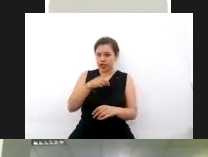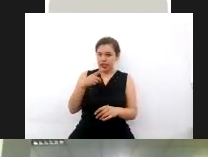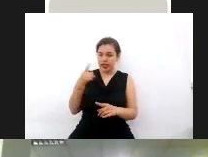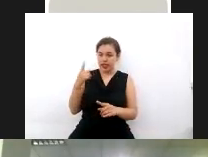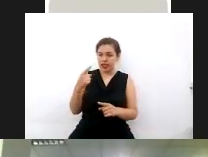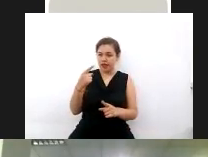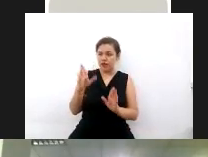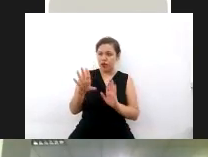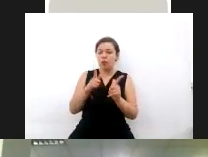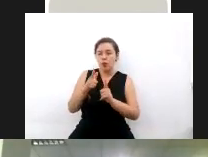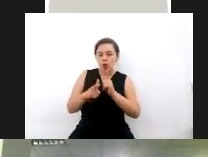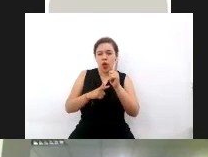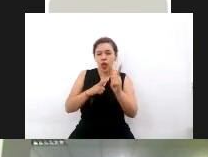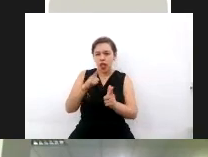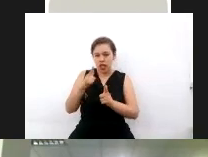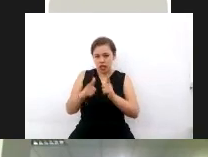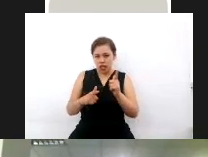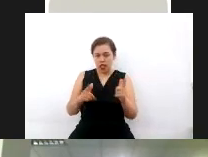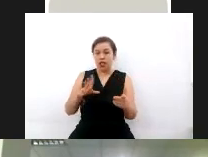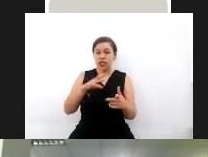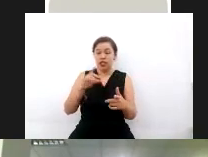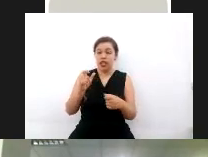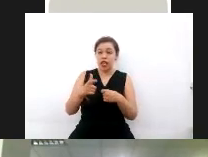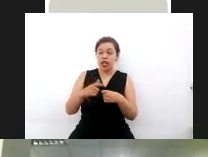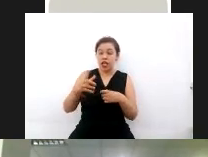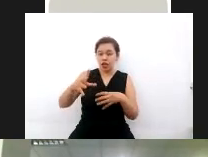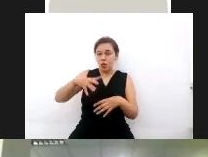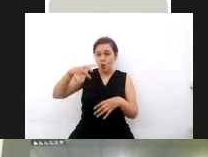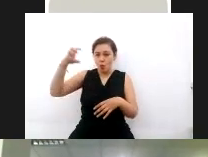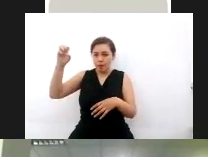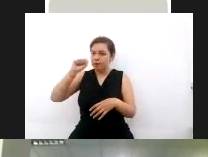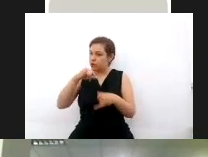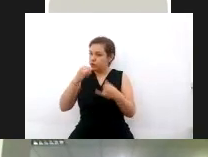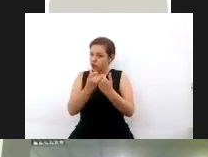velocidad y si hay sistemas de extracción de la misma manera.